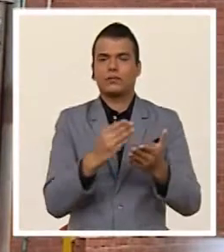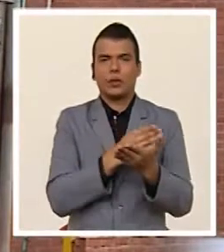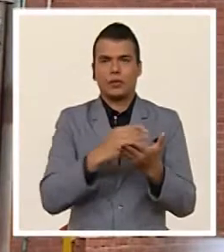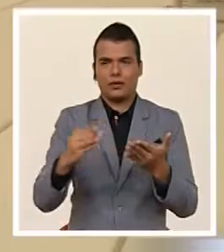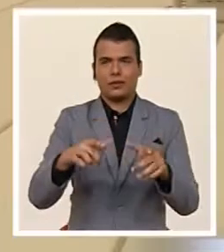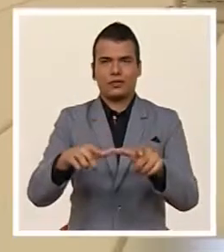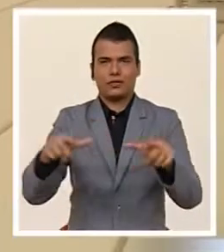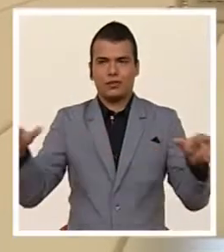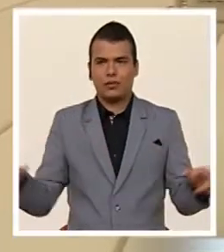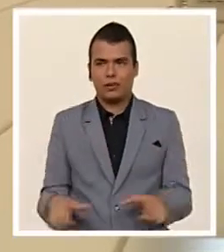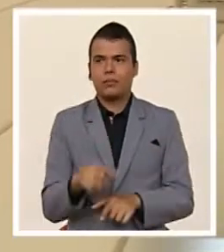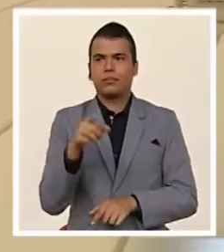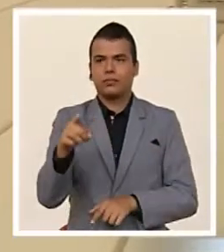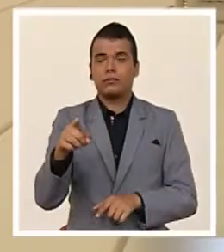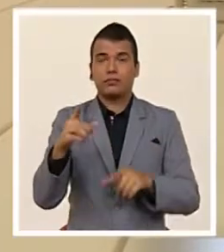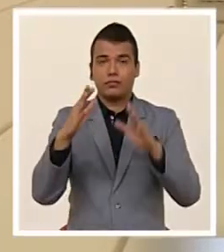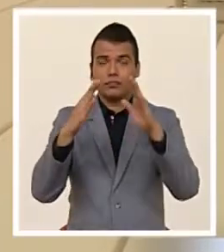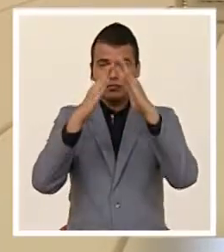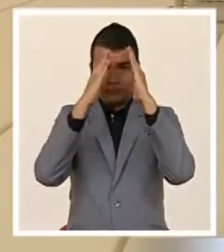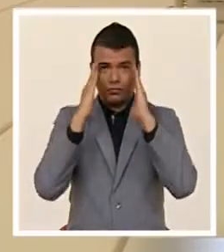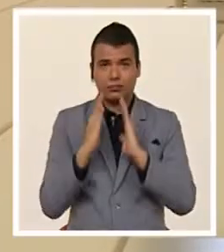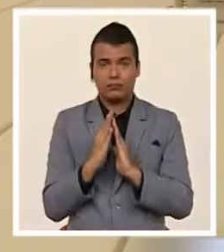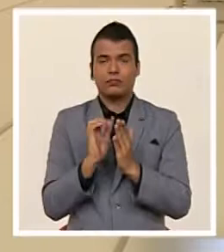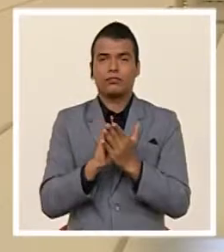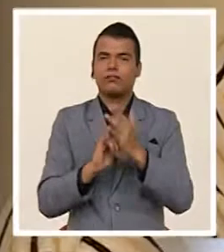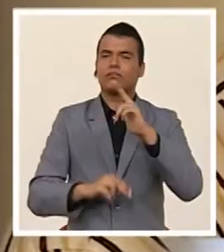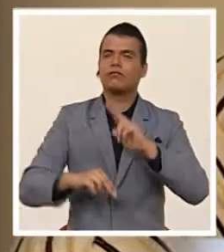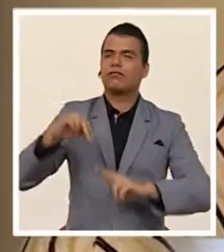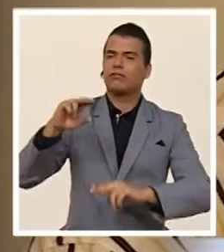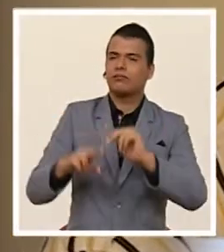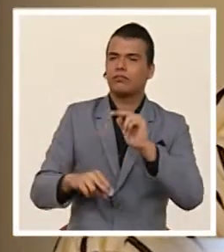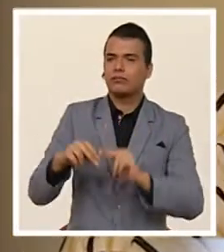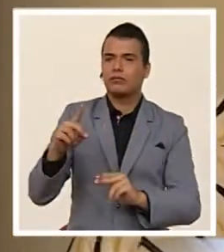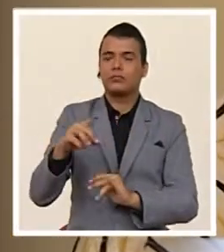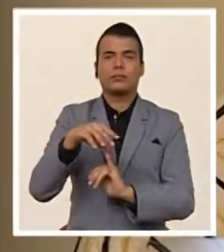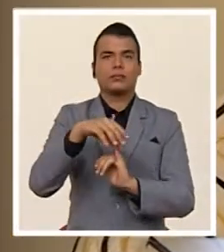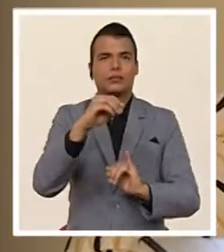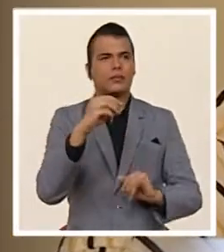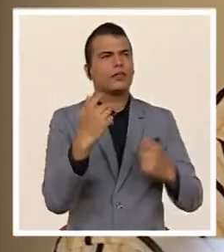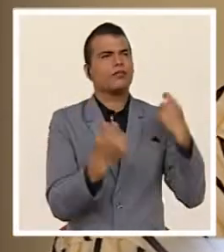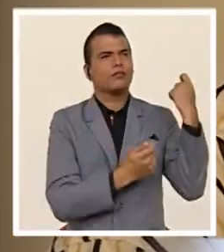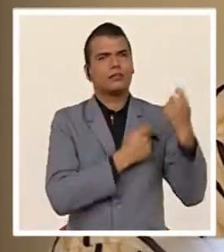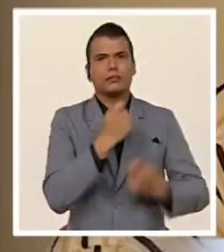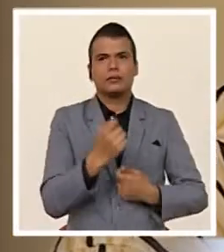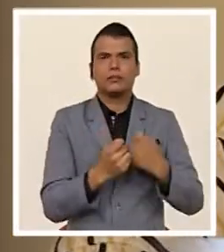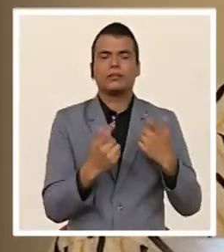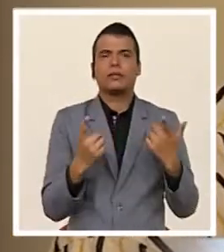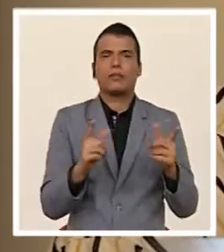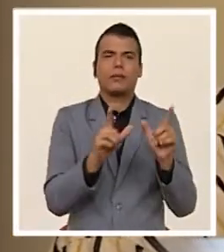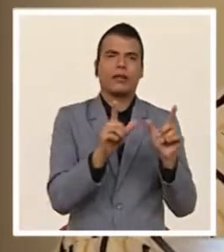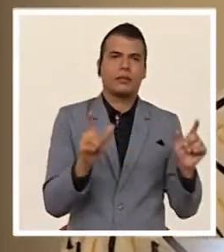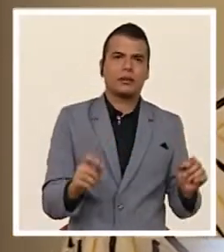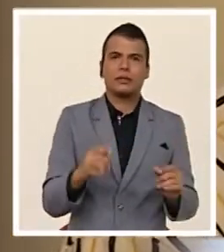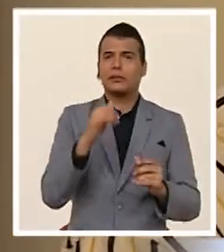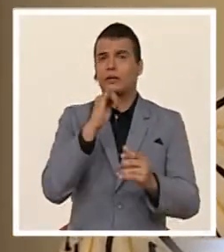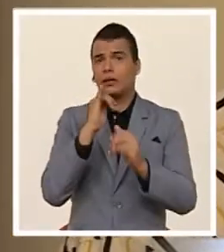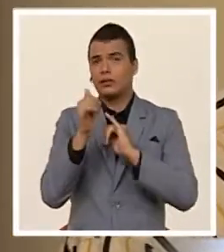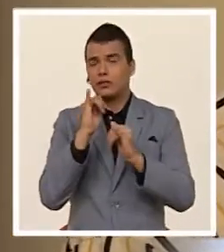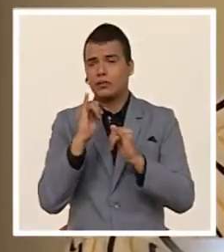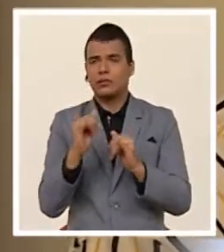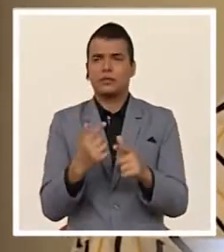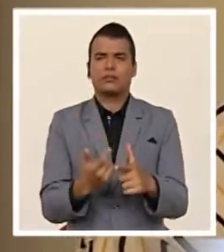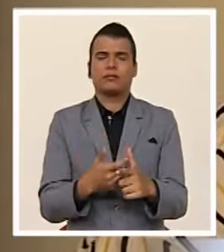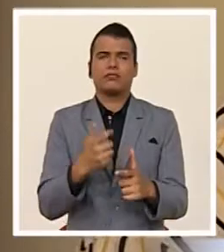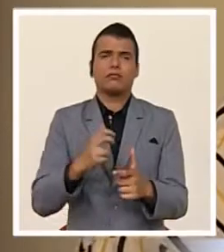el lote hasta donde llegó la virgen peregrina para edificar su iglesia se vendían empanadas se vendían gaseosas papas trans